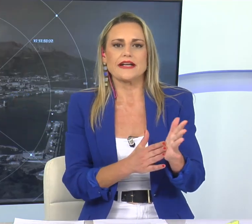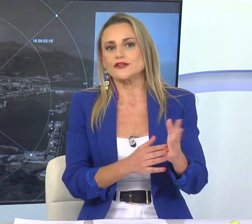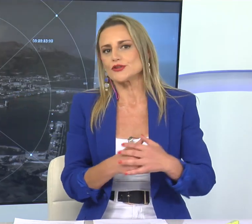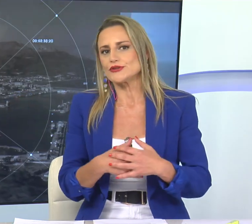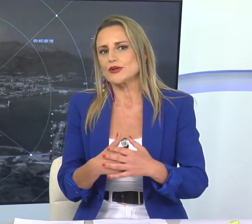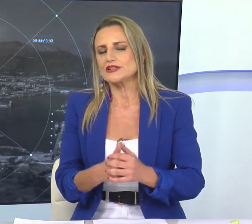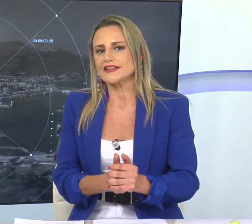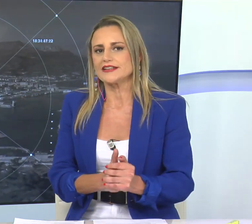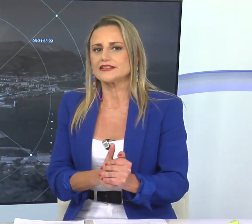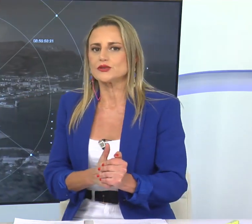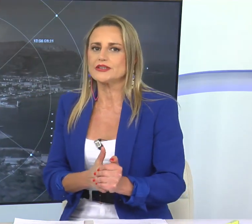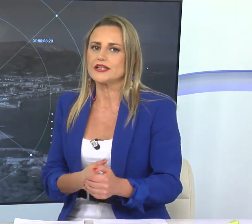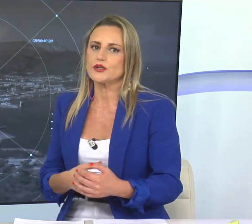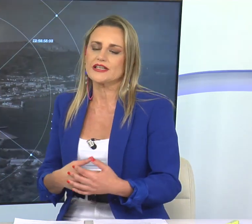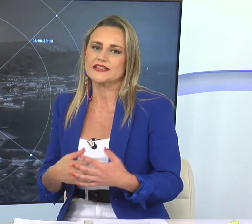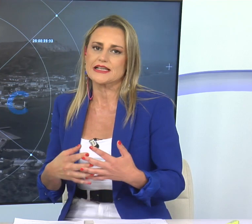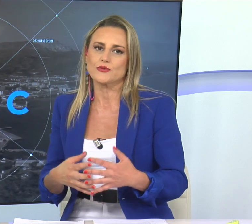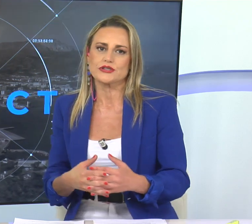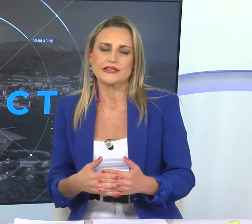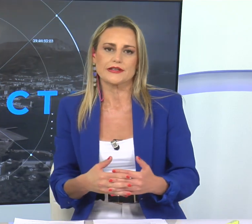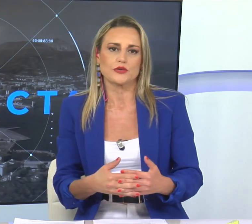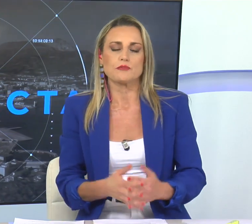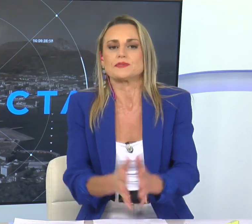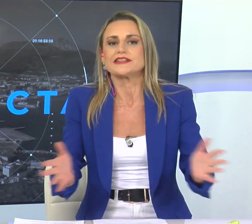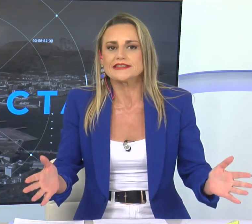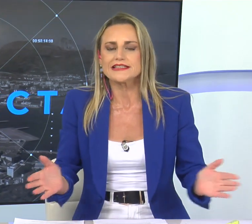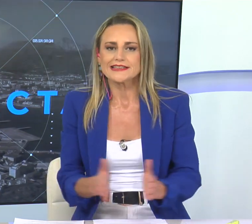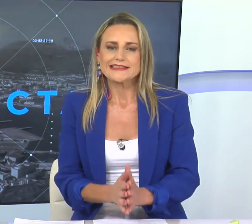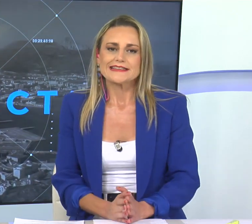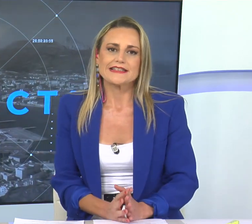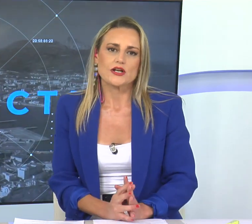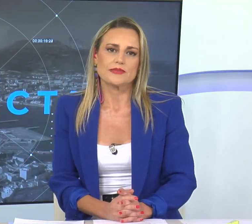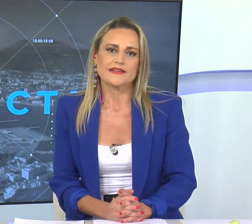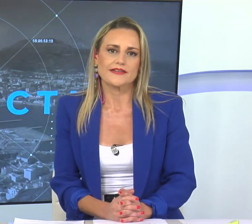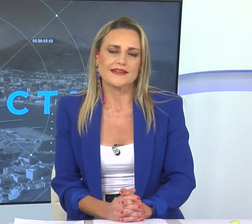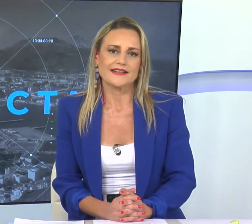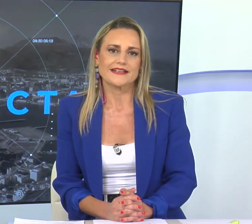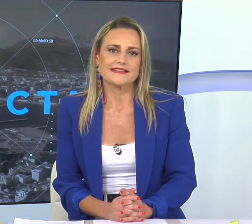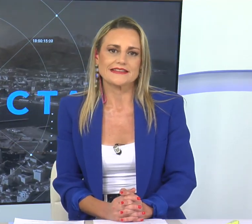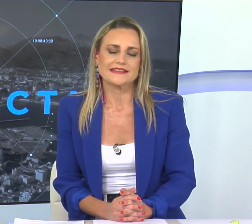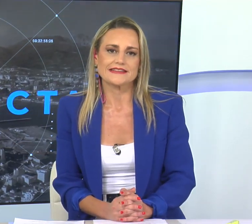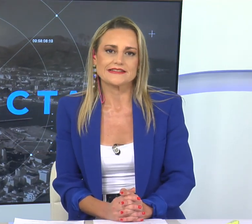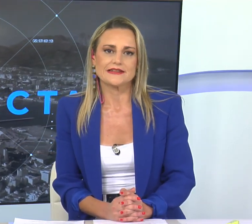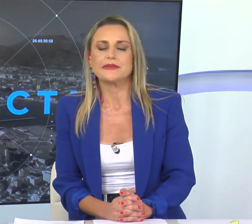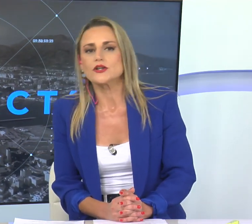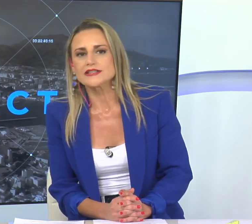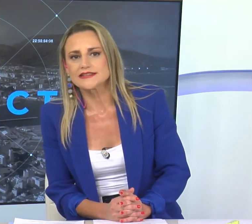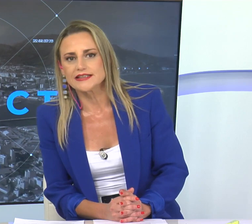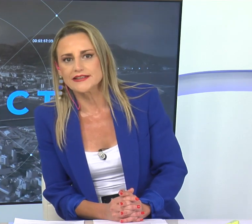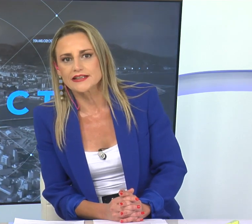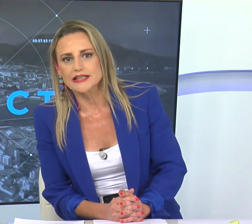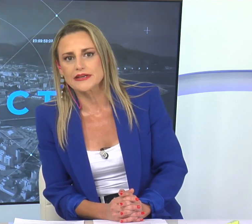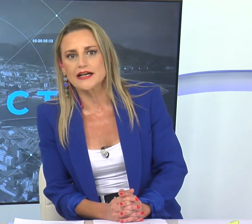Eva Pérez nosotros continuamos aquí en la tertulia de hoy en la que estamos Bueno pues pendientes de esa comparecencia de de Pedro